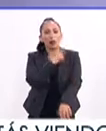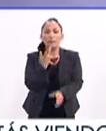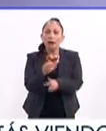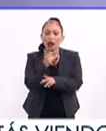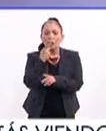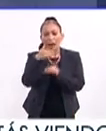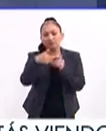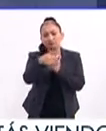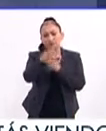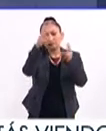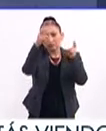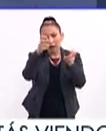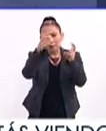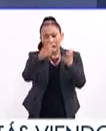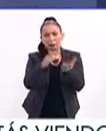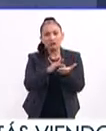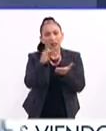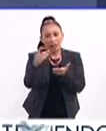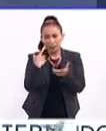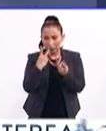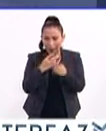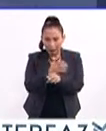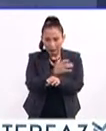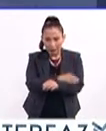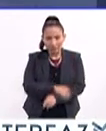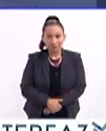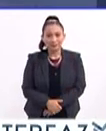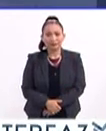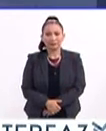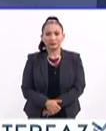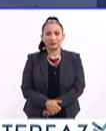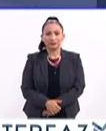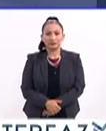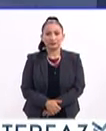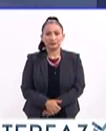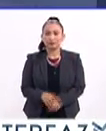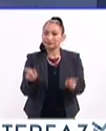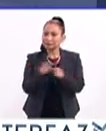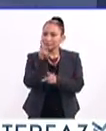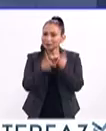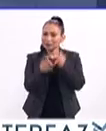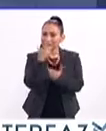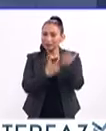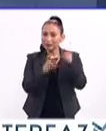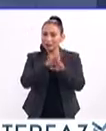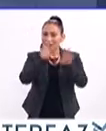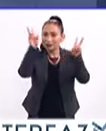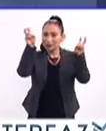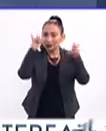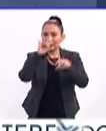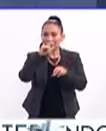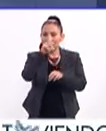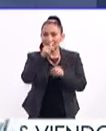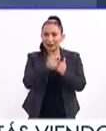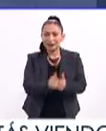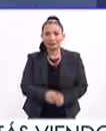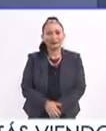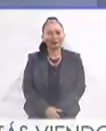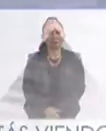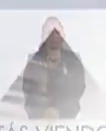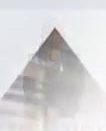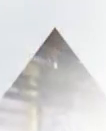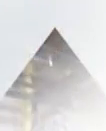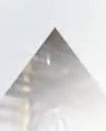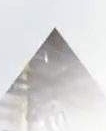a seguir hablando de este tema. Les agradecemos mucho por habernos acompañado. Gracias. Vamos a hacer una breve pausa y regresamos con más temas en Interfaz. No se vayan.